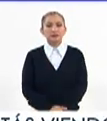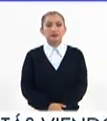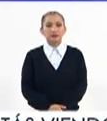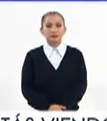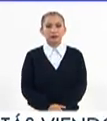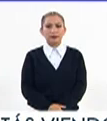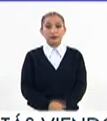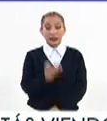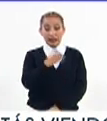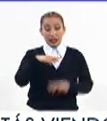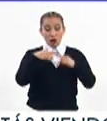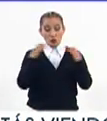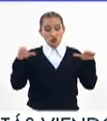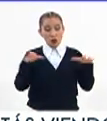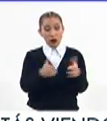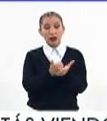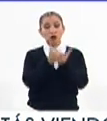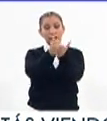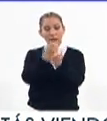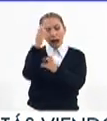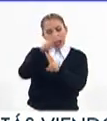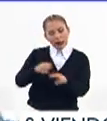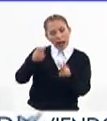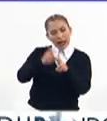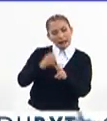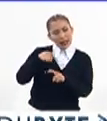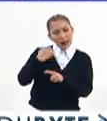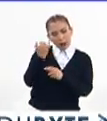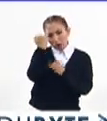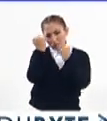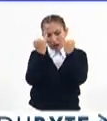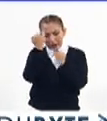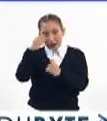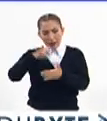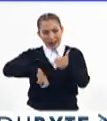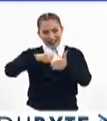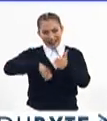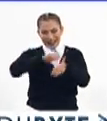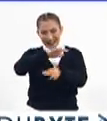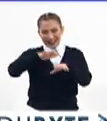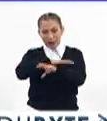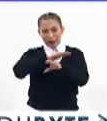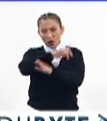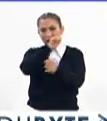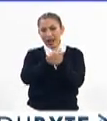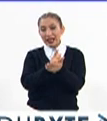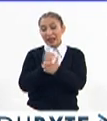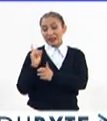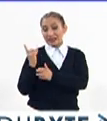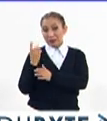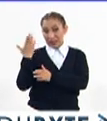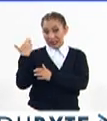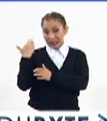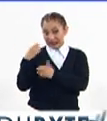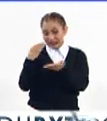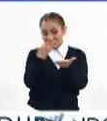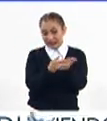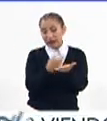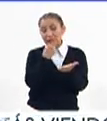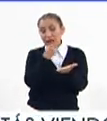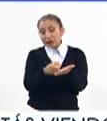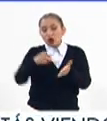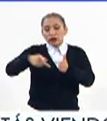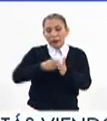jóvenes. Estas reuniones contribuirán al análisis de la iniciativa de reforma recibida el 13 de diciembre pasado, la cual